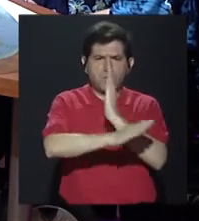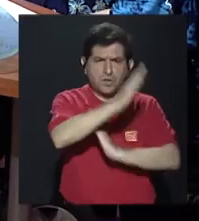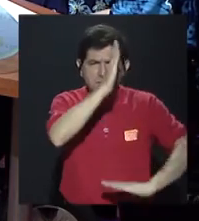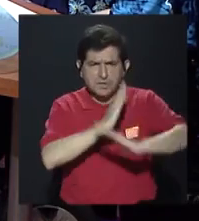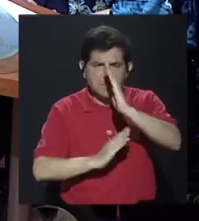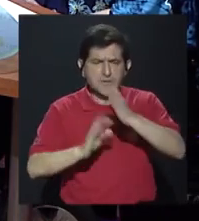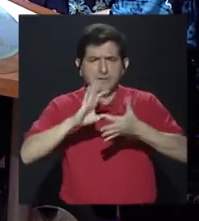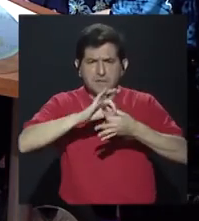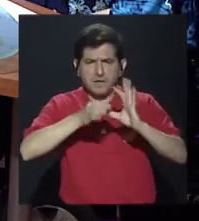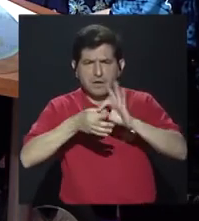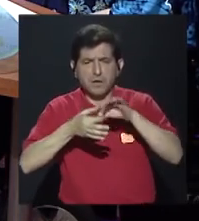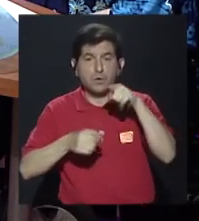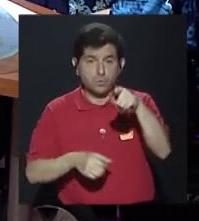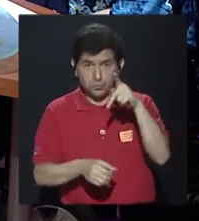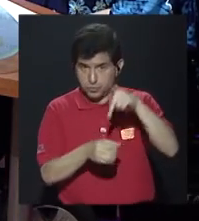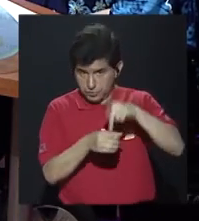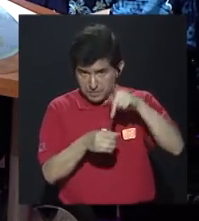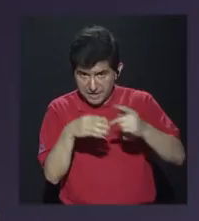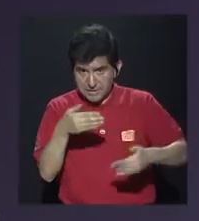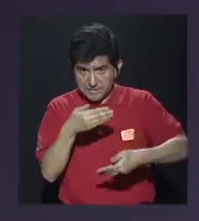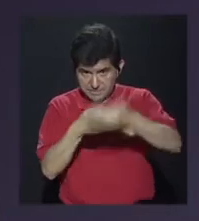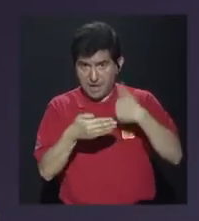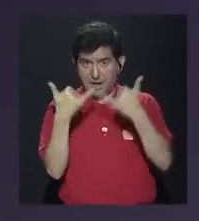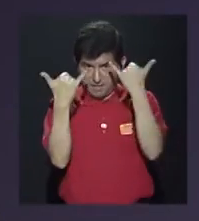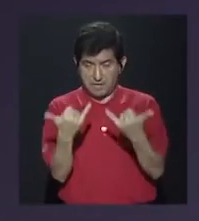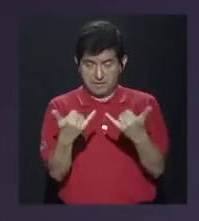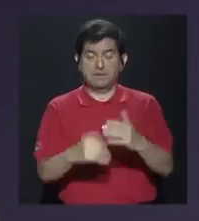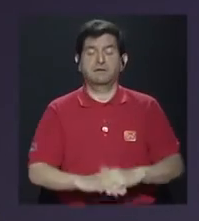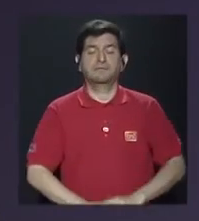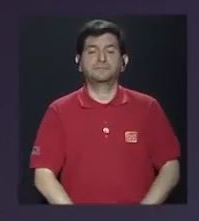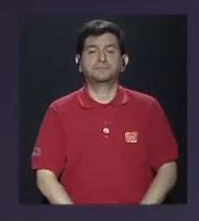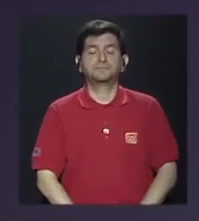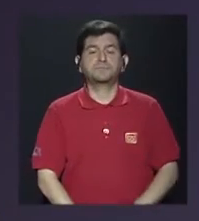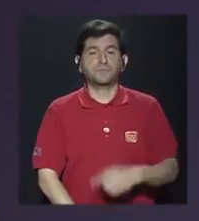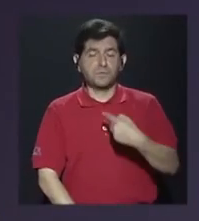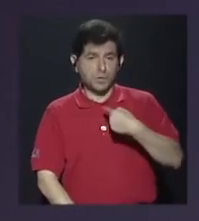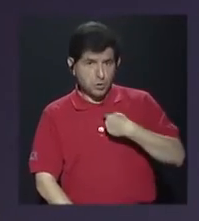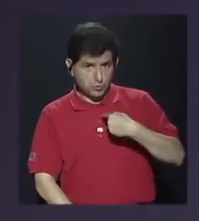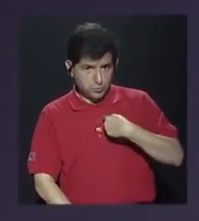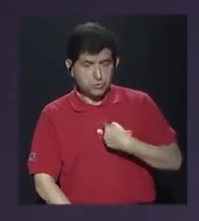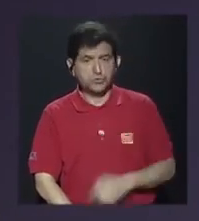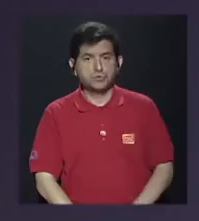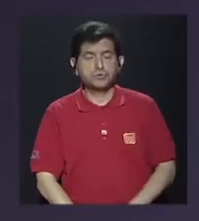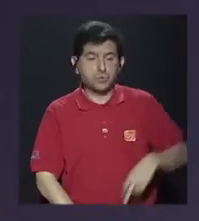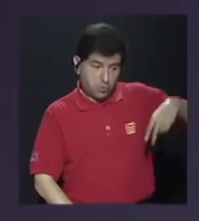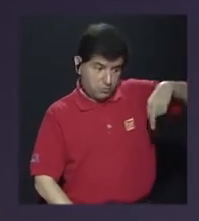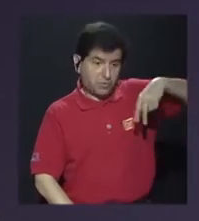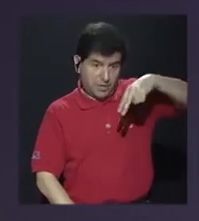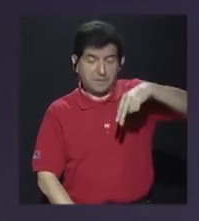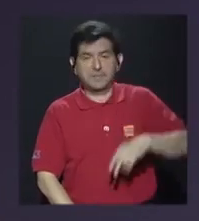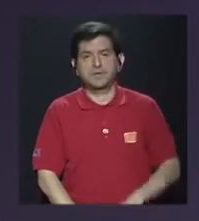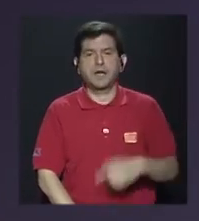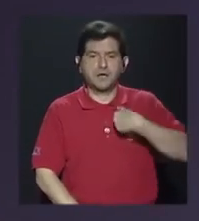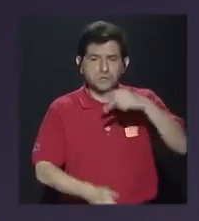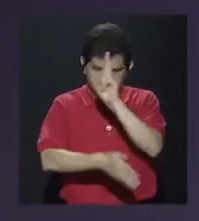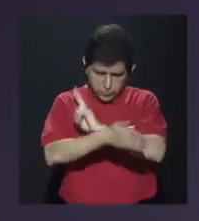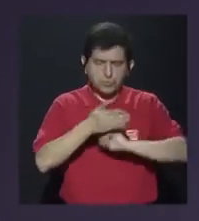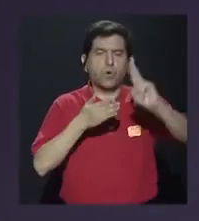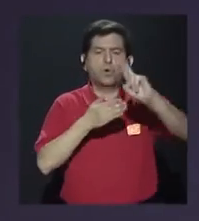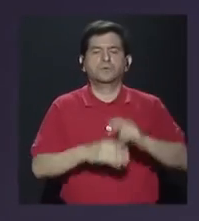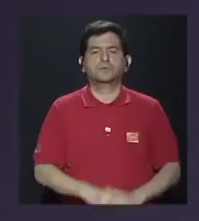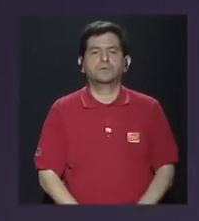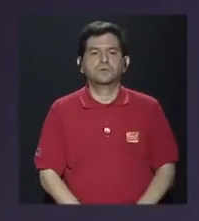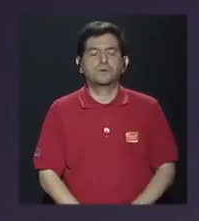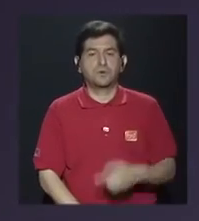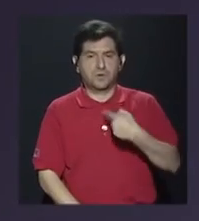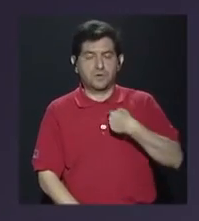antes? ¿Hiciste algún deporte? ¿Participaste? Sí, bueno, cuando yo estaba, todavía caminaba, estaba en la universidad, entonces